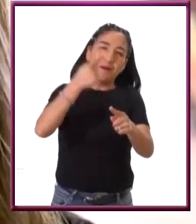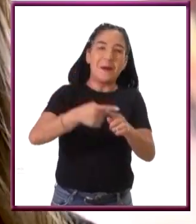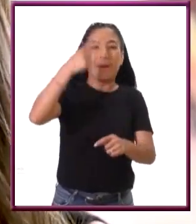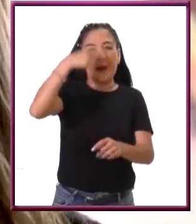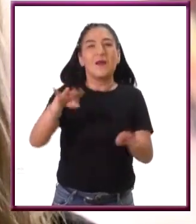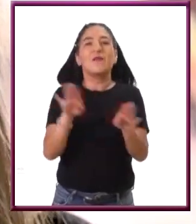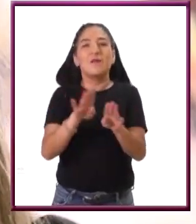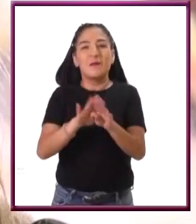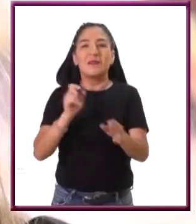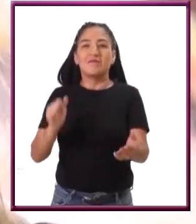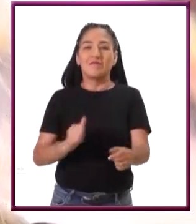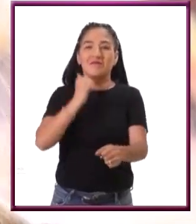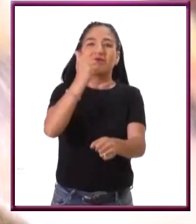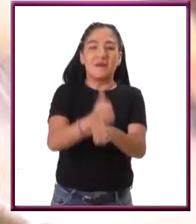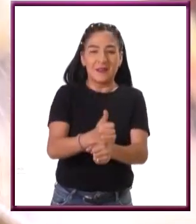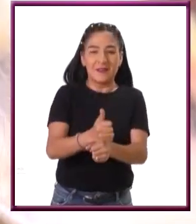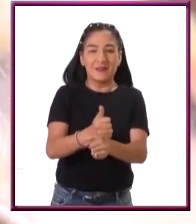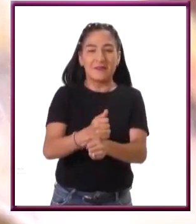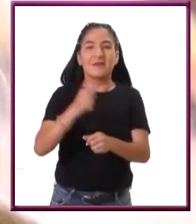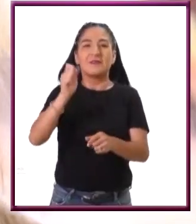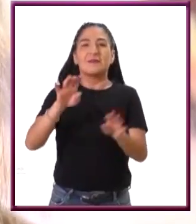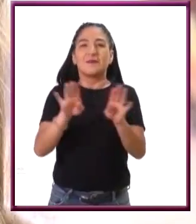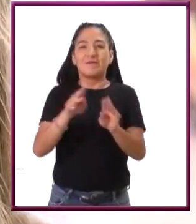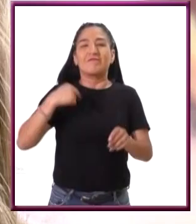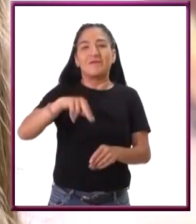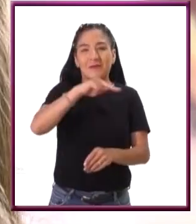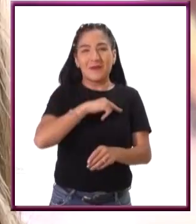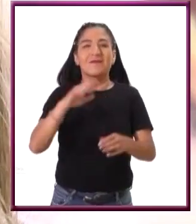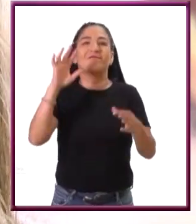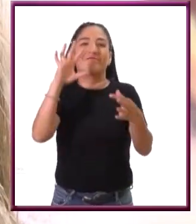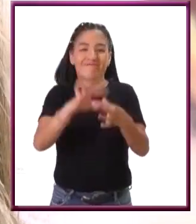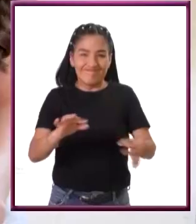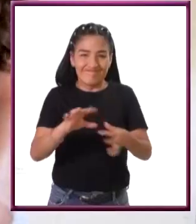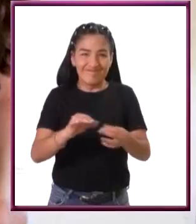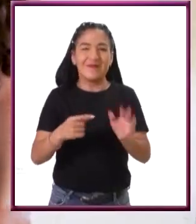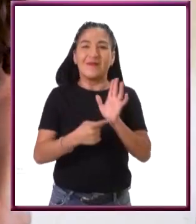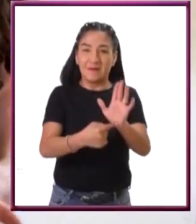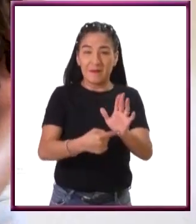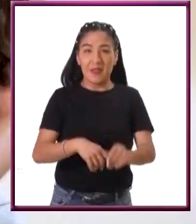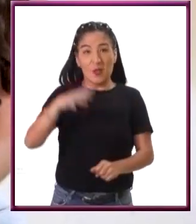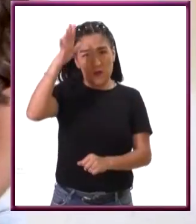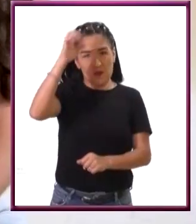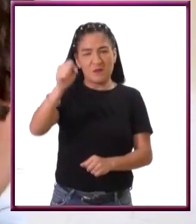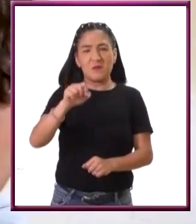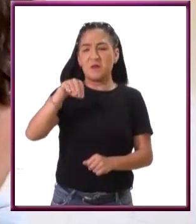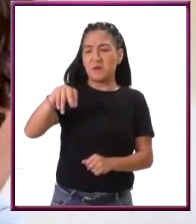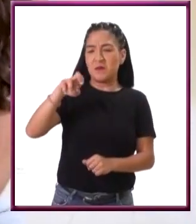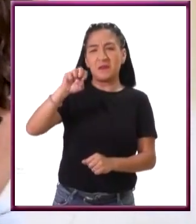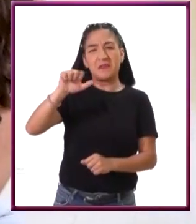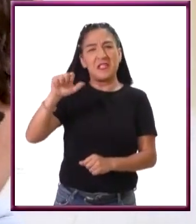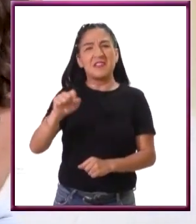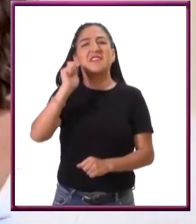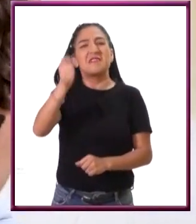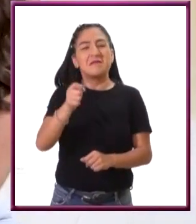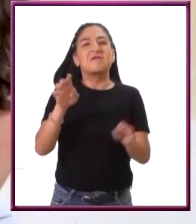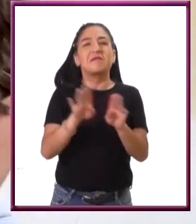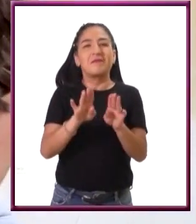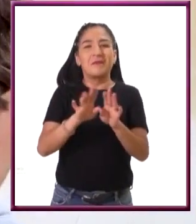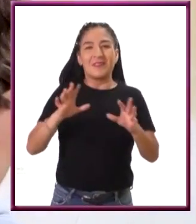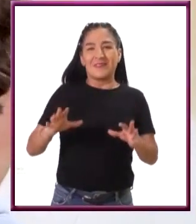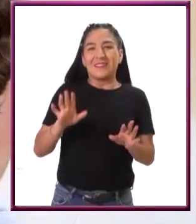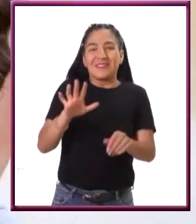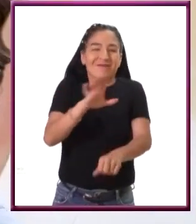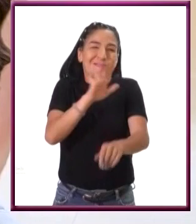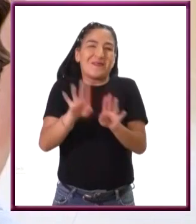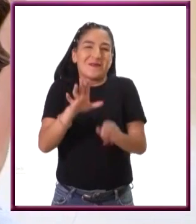recorrer para ocupar un lugar con nuestro nombre y por nuestros méritos. El concepto de musas quizá en su momento